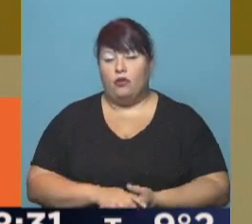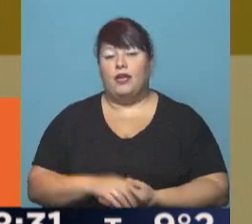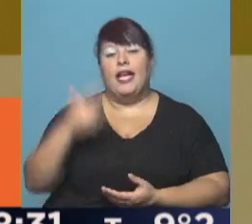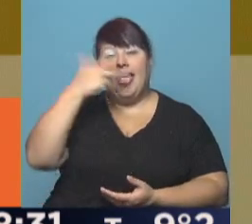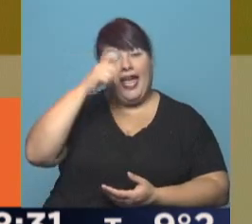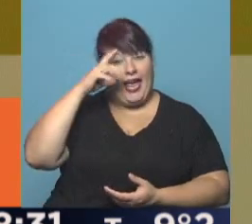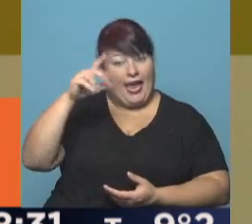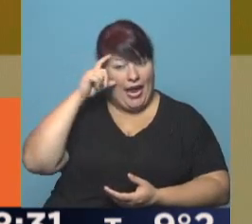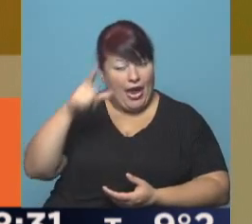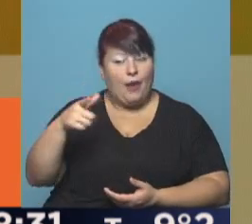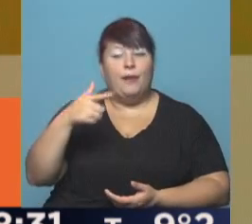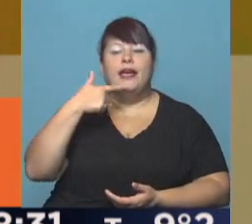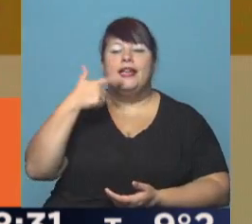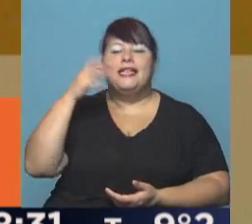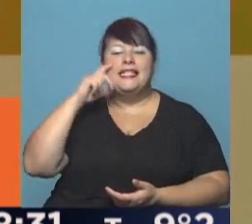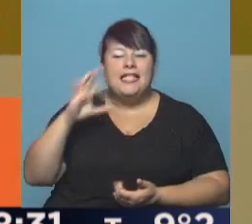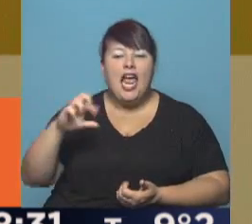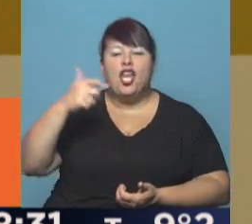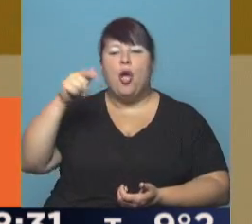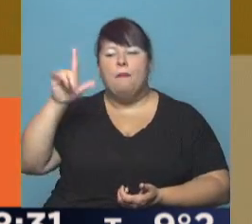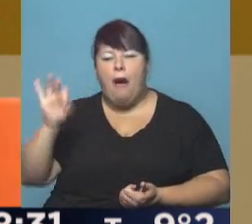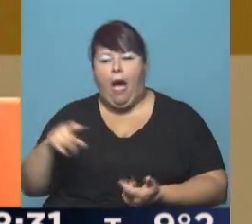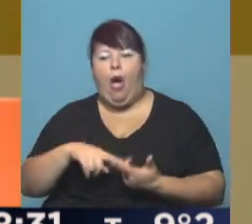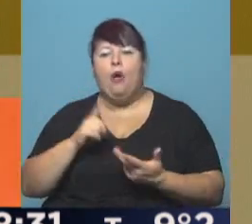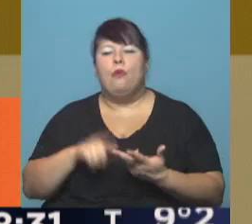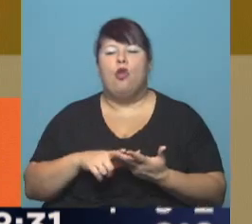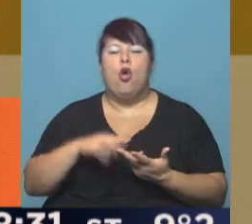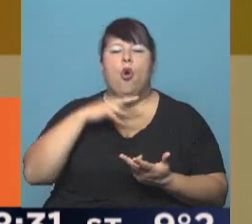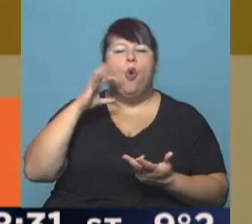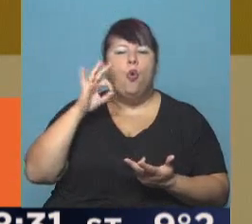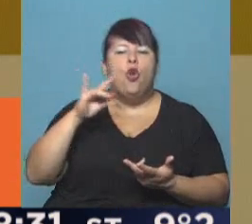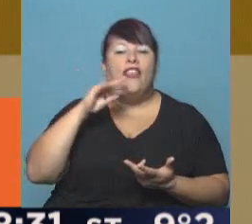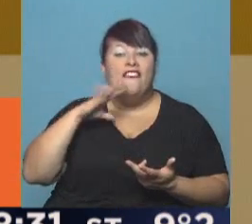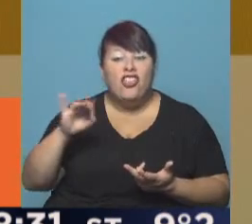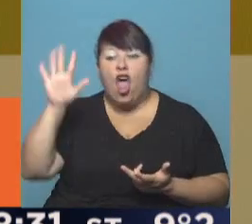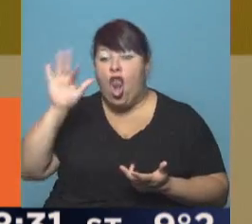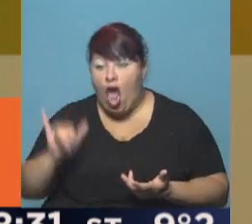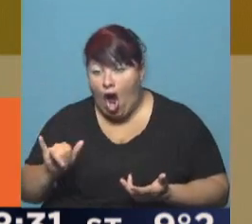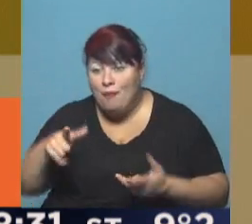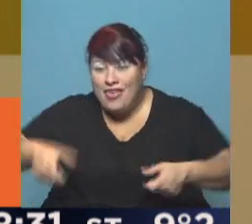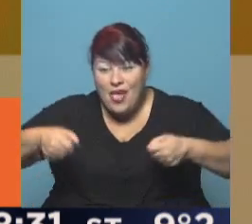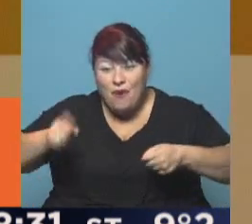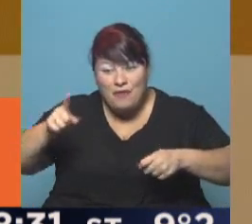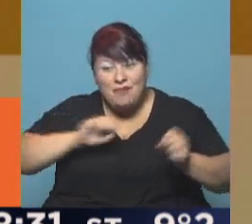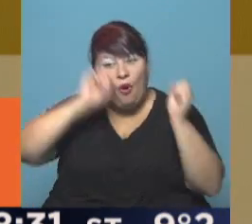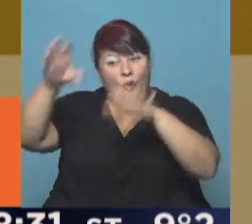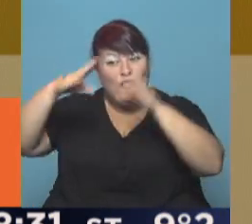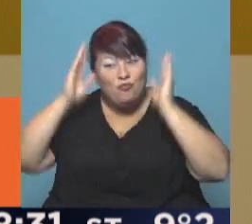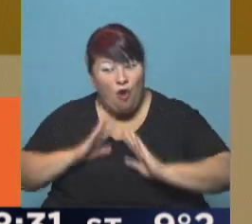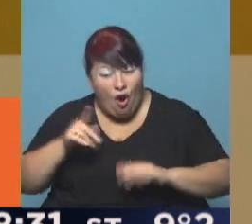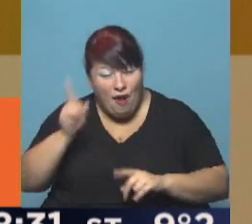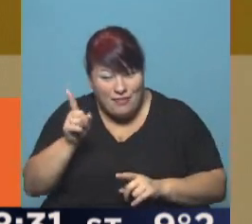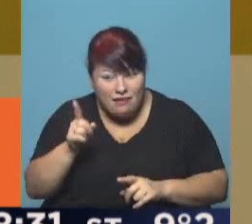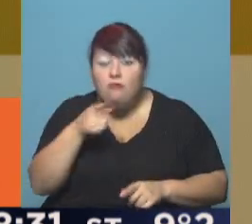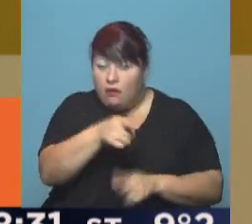Eve de Bonafini, Sergio Joclender, Pablo Joclender, Julio De Vido, José López, el de las valijas, el de los bolsos con